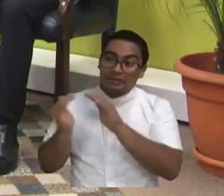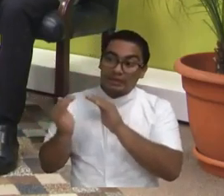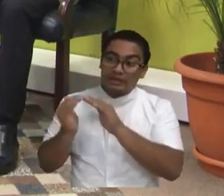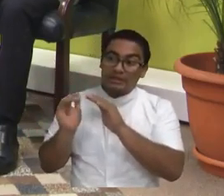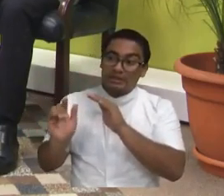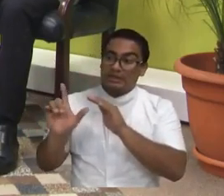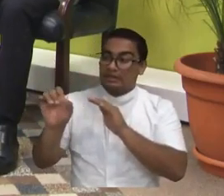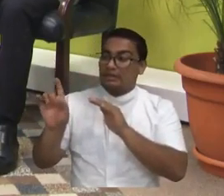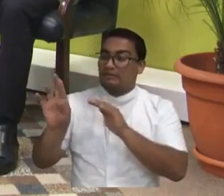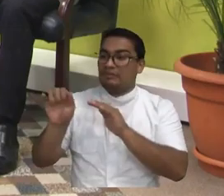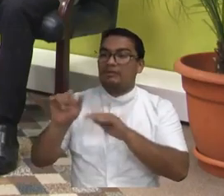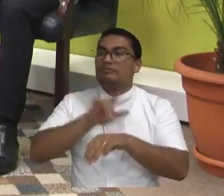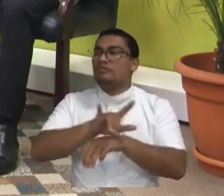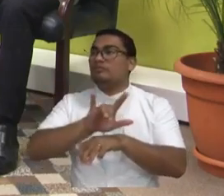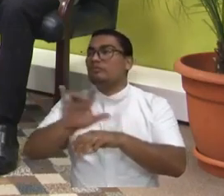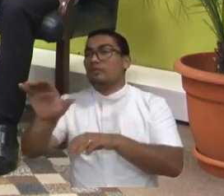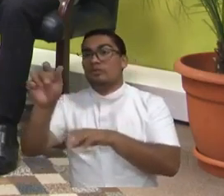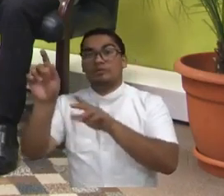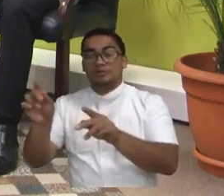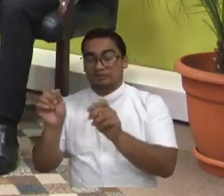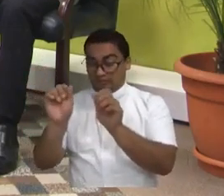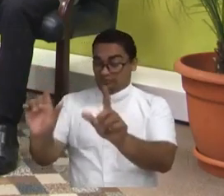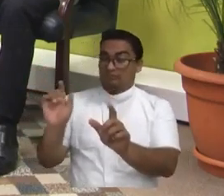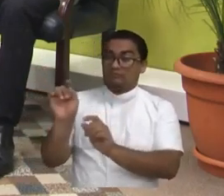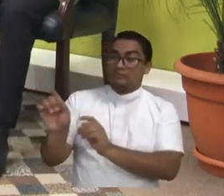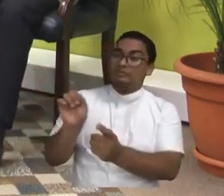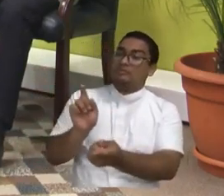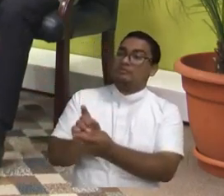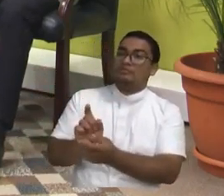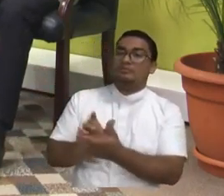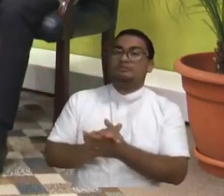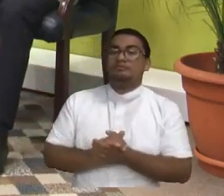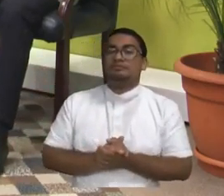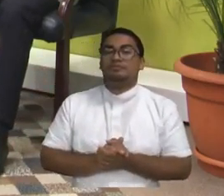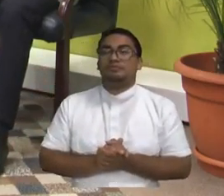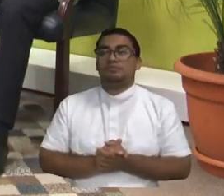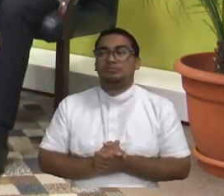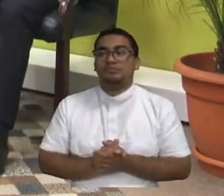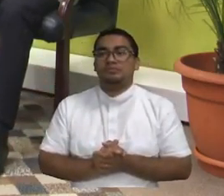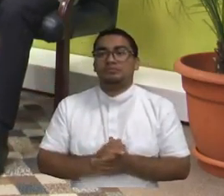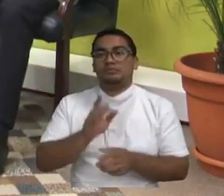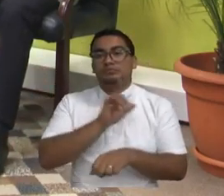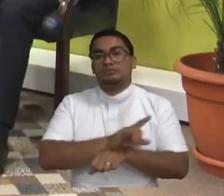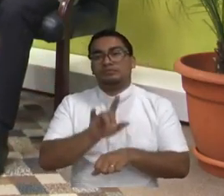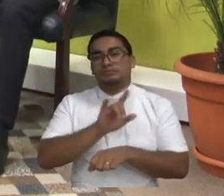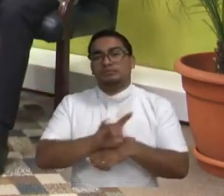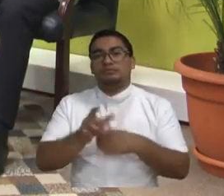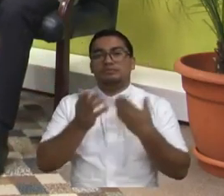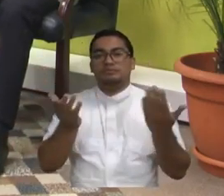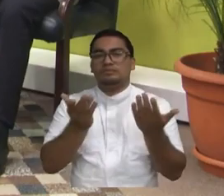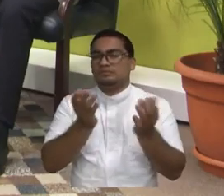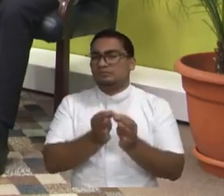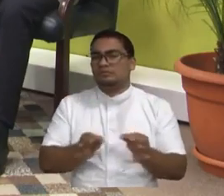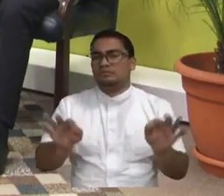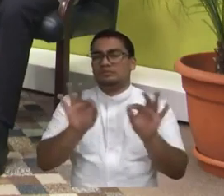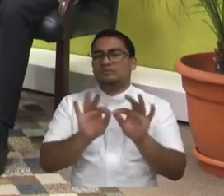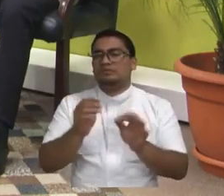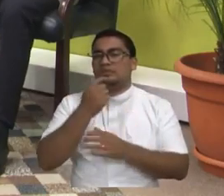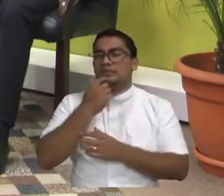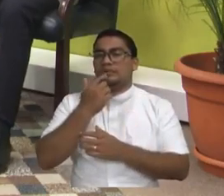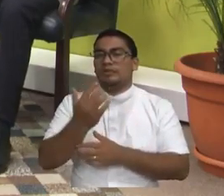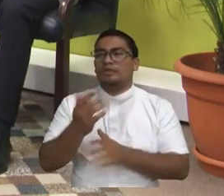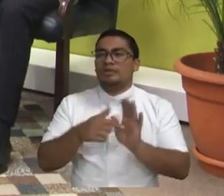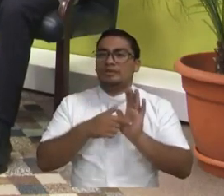en la búsqueda encuentran otro? Sí, así es. Entonces, la búsqueda de casos es importante porque, por